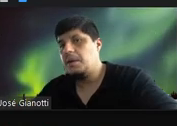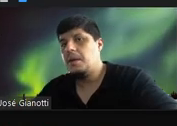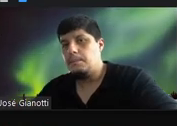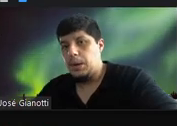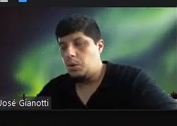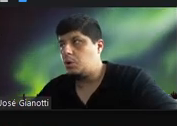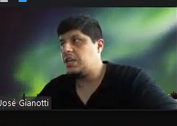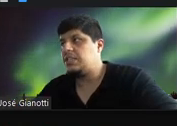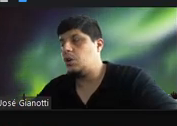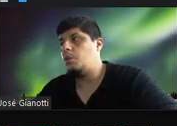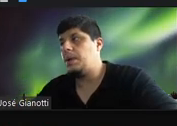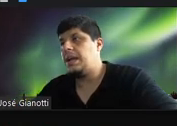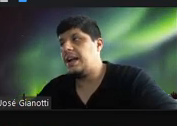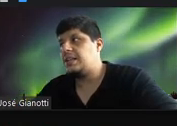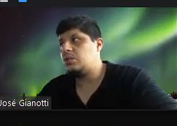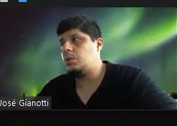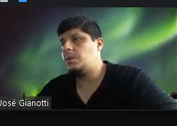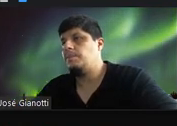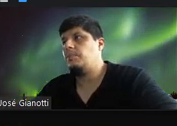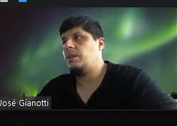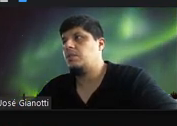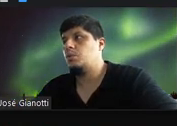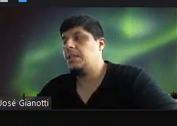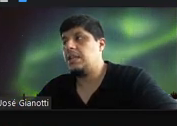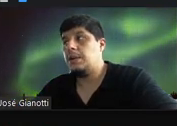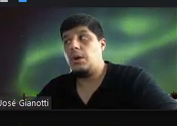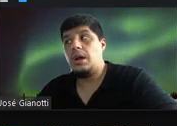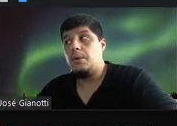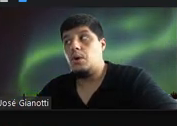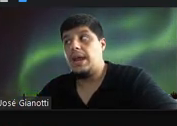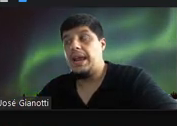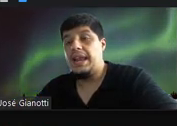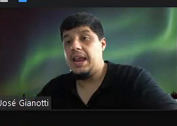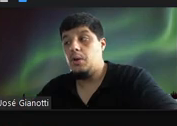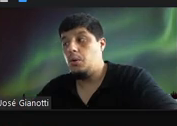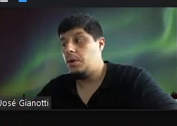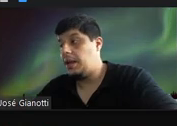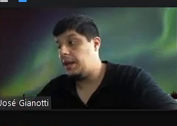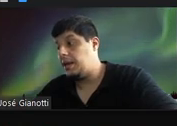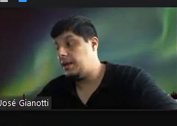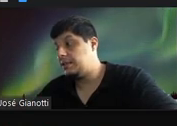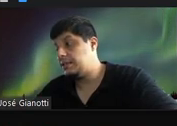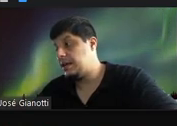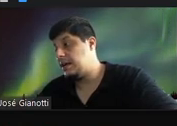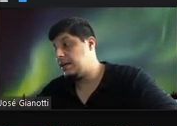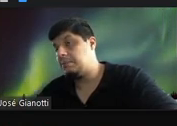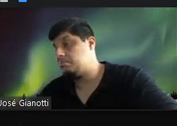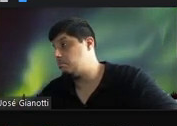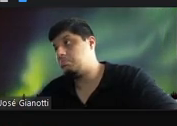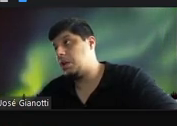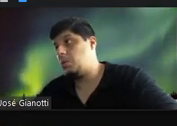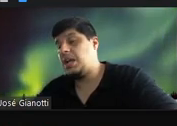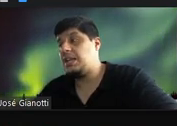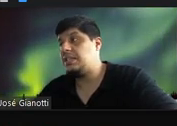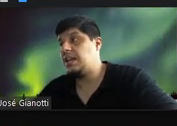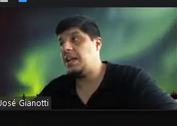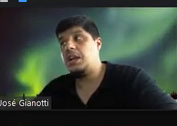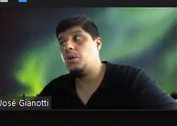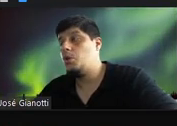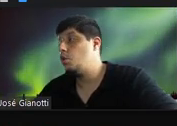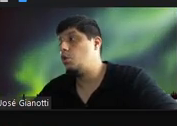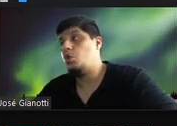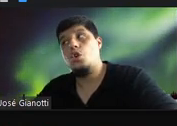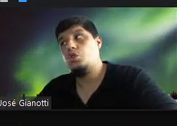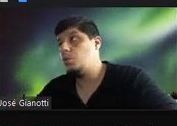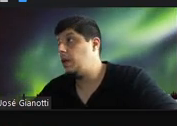¿no? Pero ojo que si Coldplay acaso se hubiese llevado a cabo en enero, en esta segunda quincena de